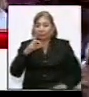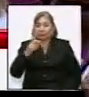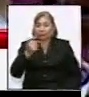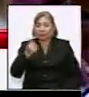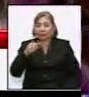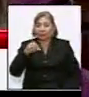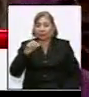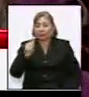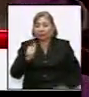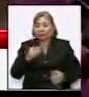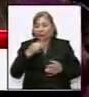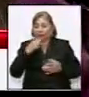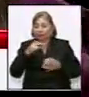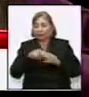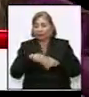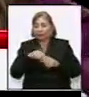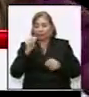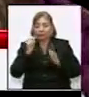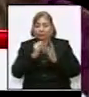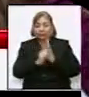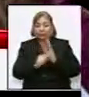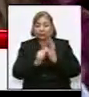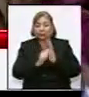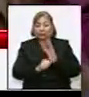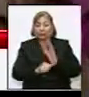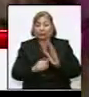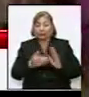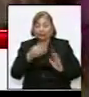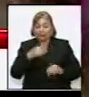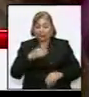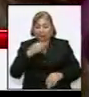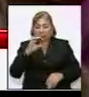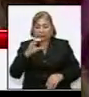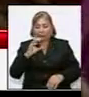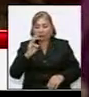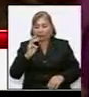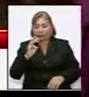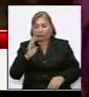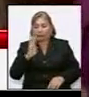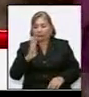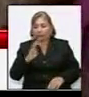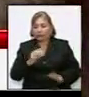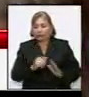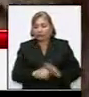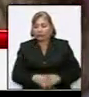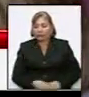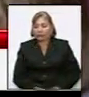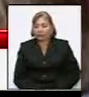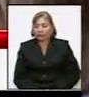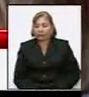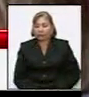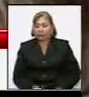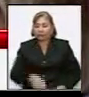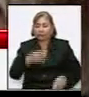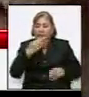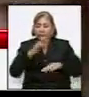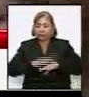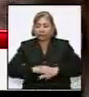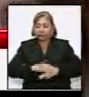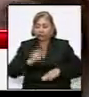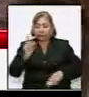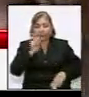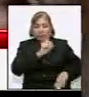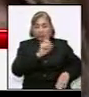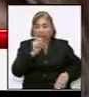pidió que se retire el artículo el edificio es que dice el artículo cuarto el respeto no